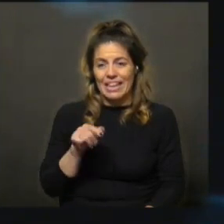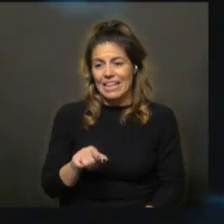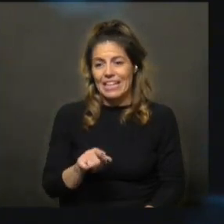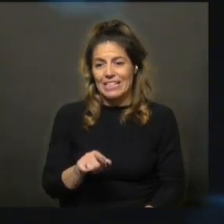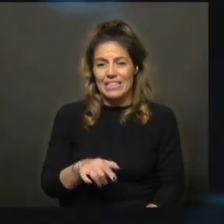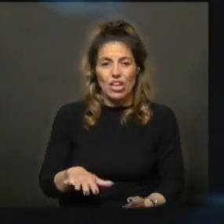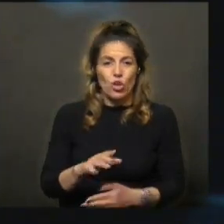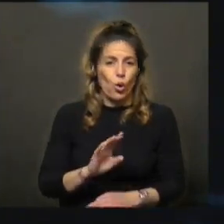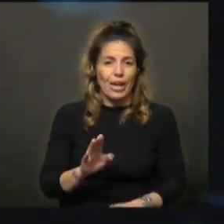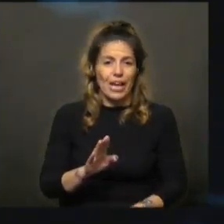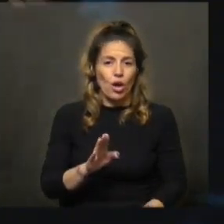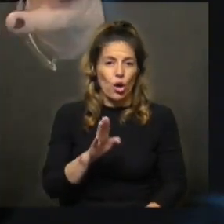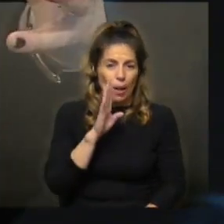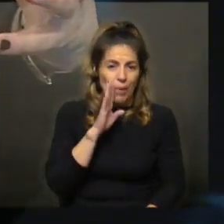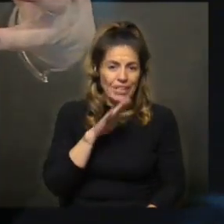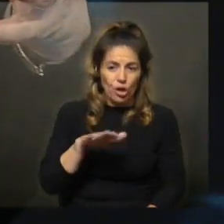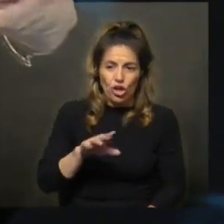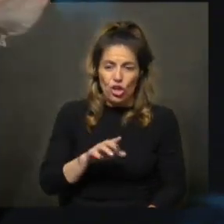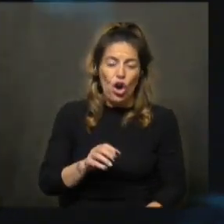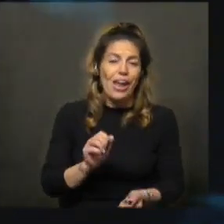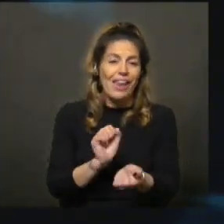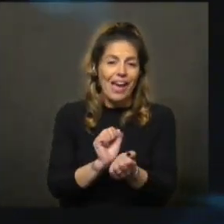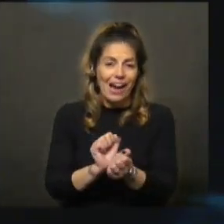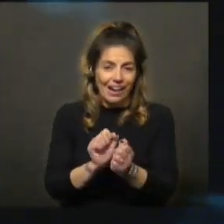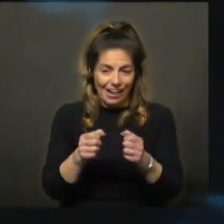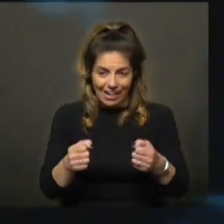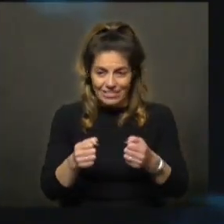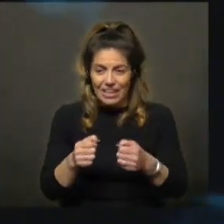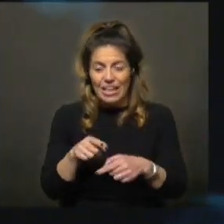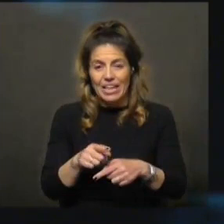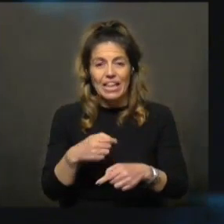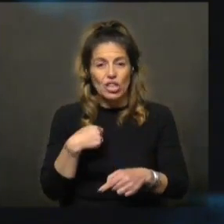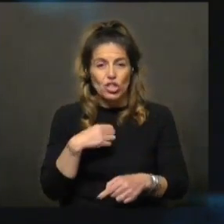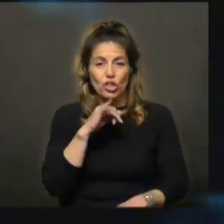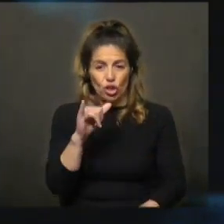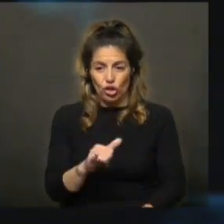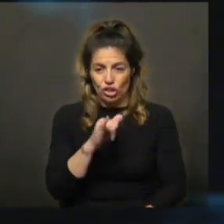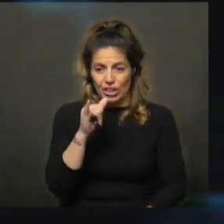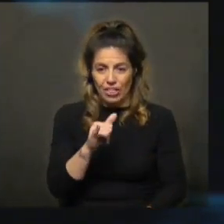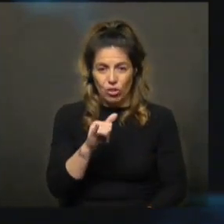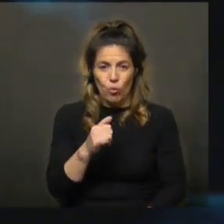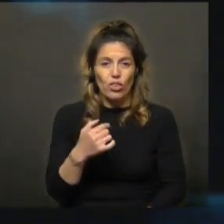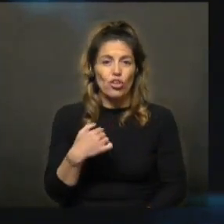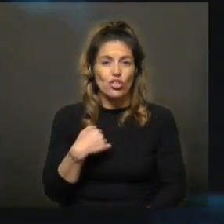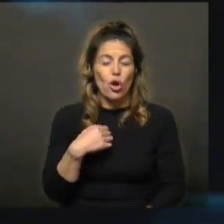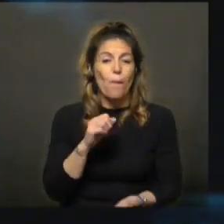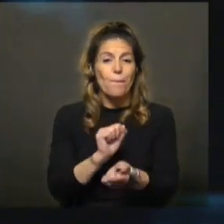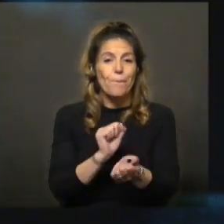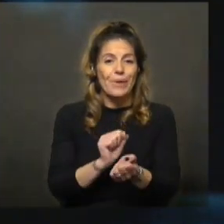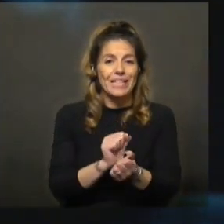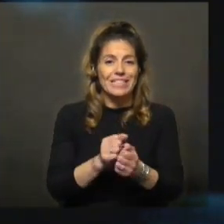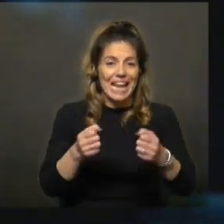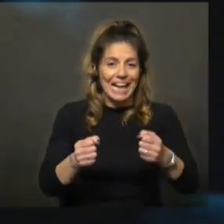las madres con los niños sino en las cárceles el caso que yo estoy relatando ocurrió cuando yo estaba presa en la cárcel